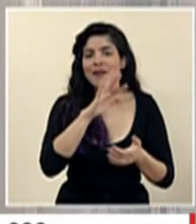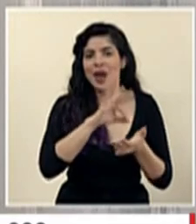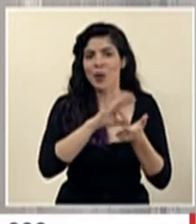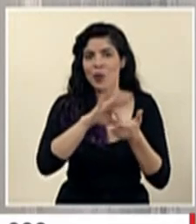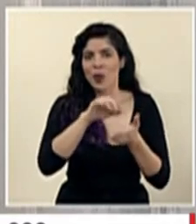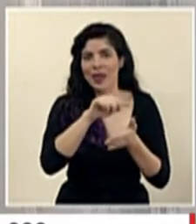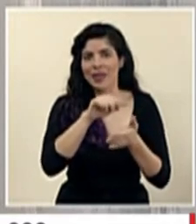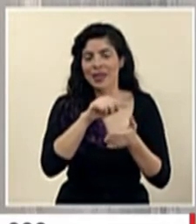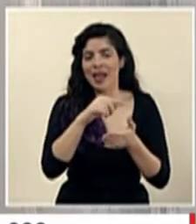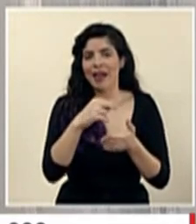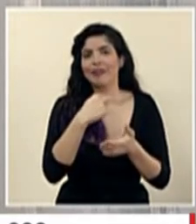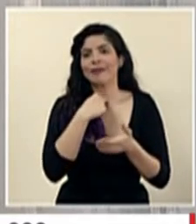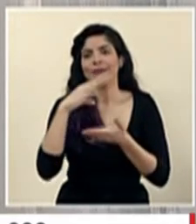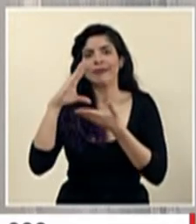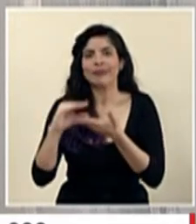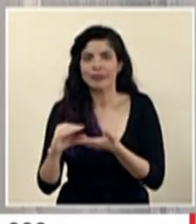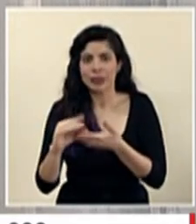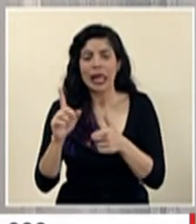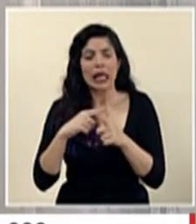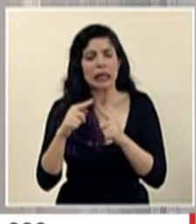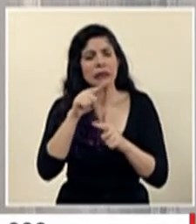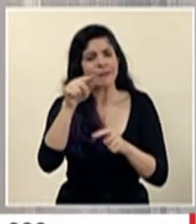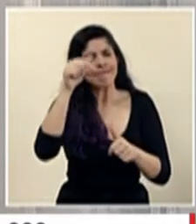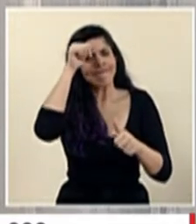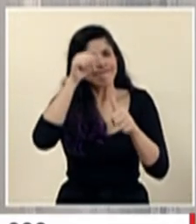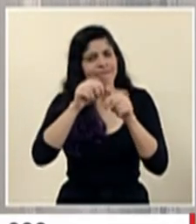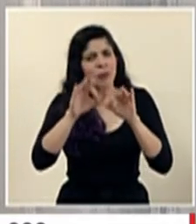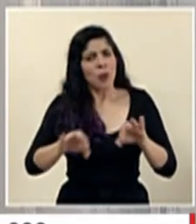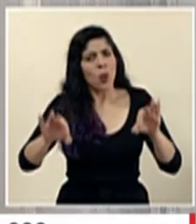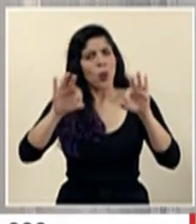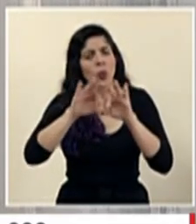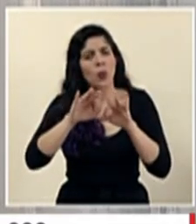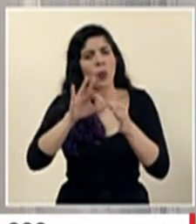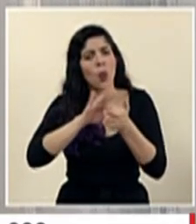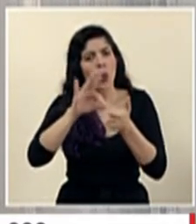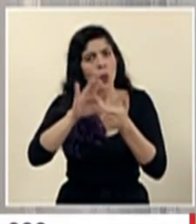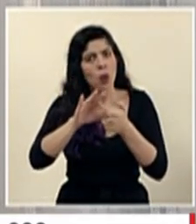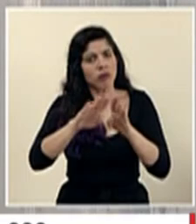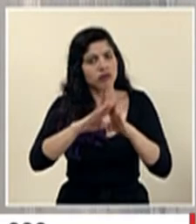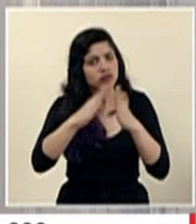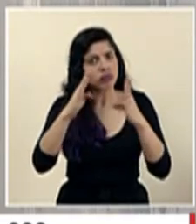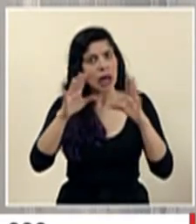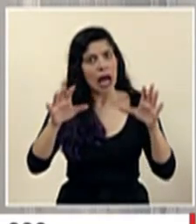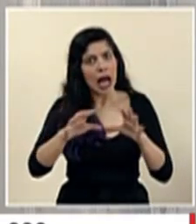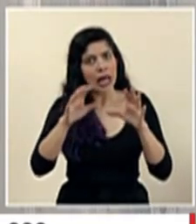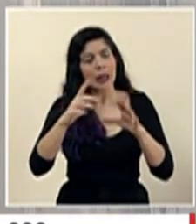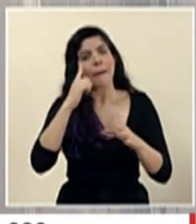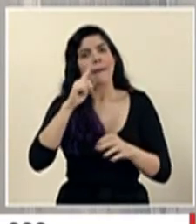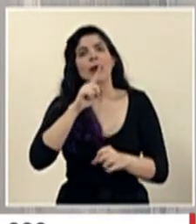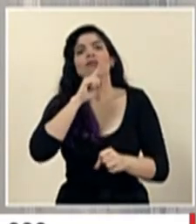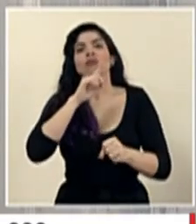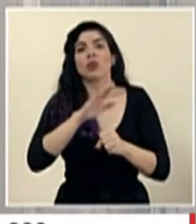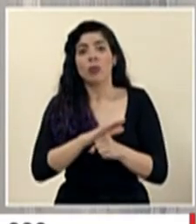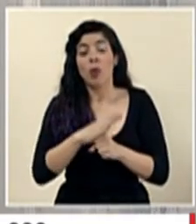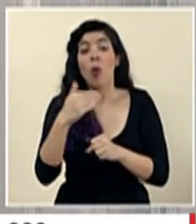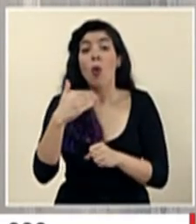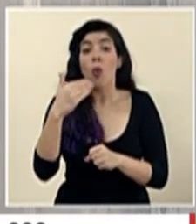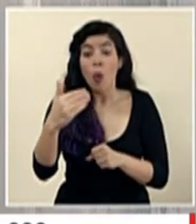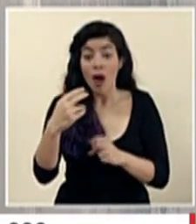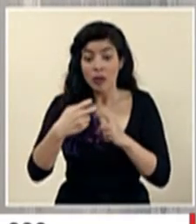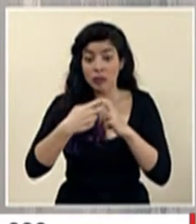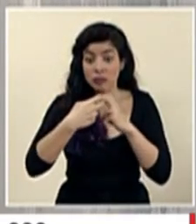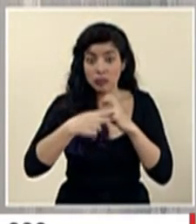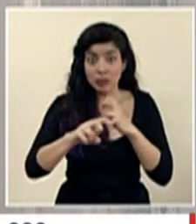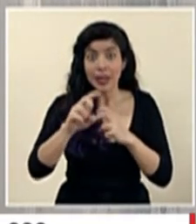en particular. Entonces, recordemos que es muy importante que tengan esa cuenta activa para que nos garanticemos que cuando se haga la gestión